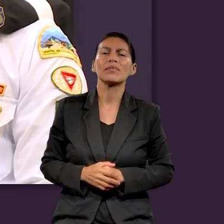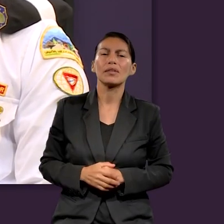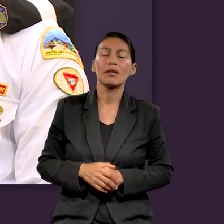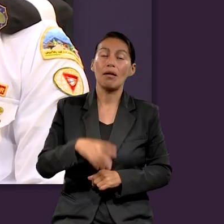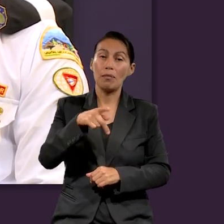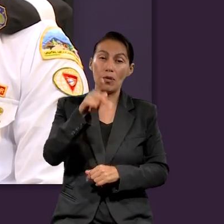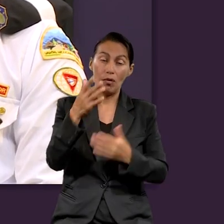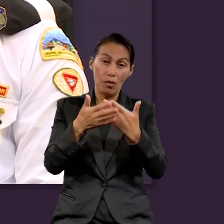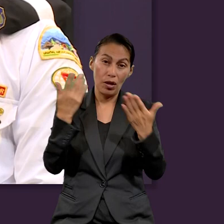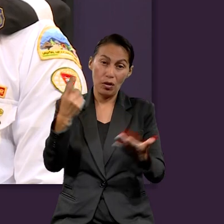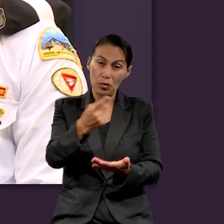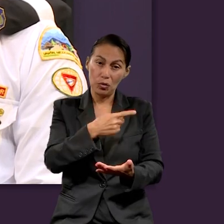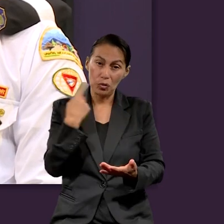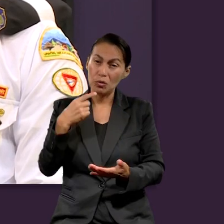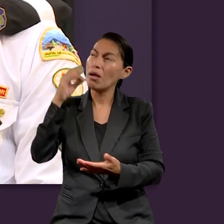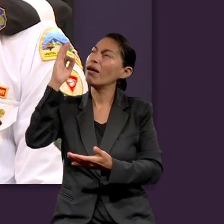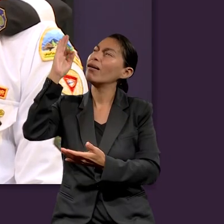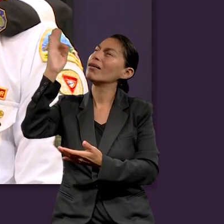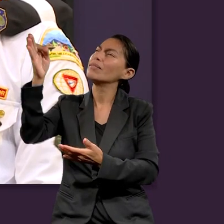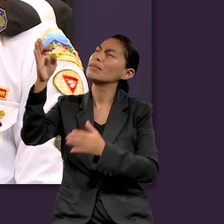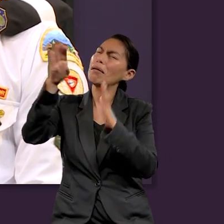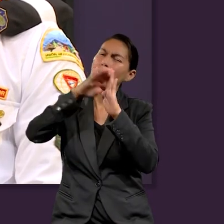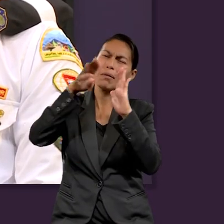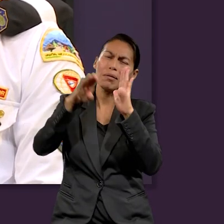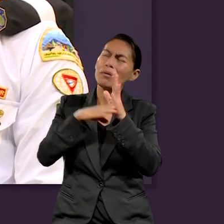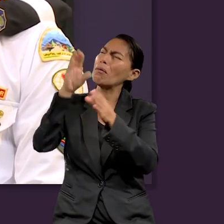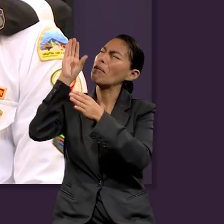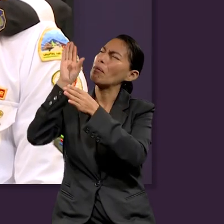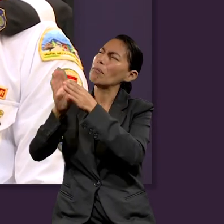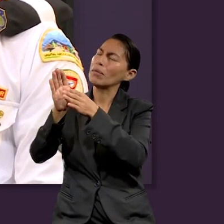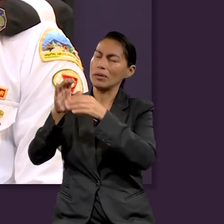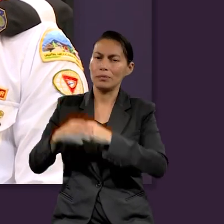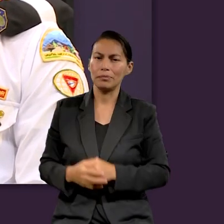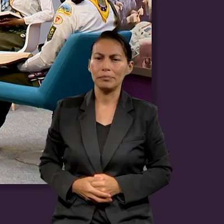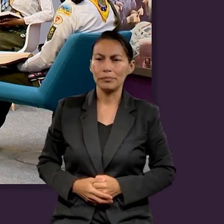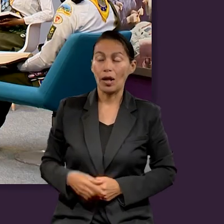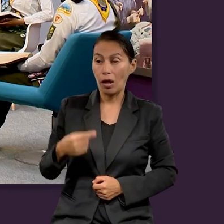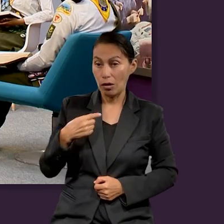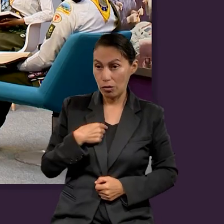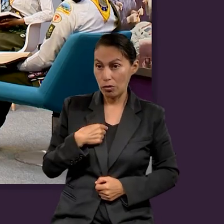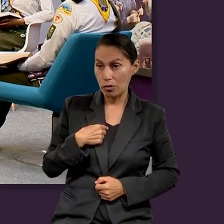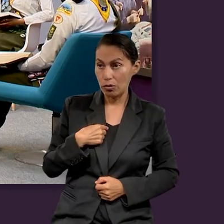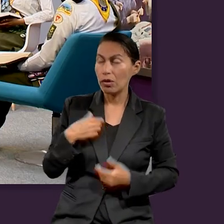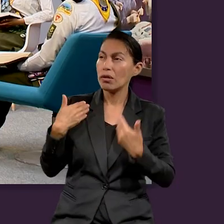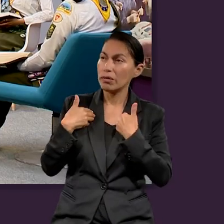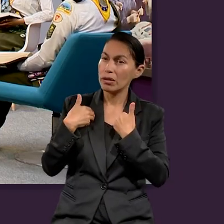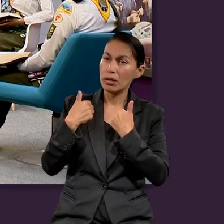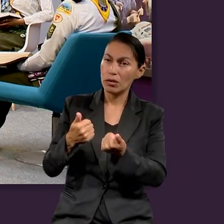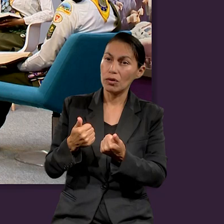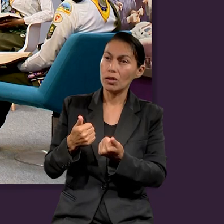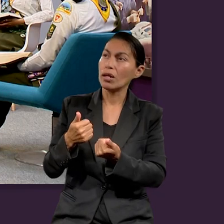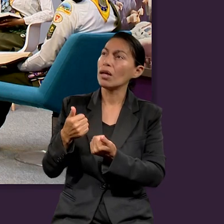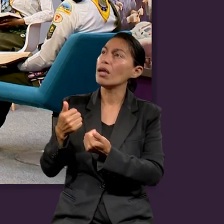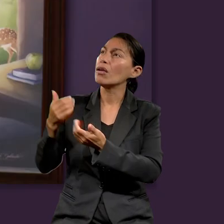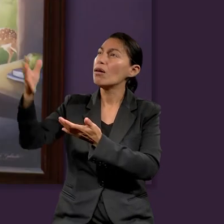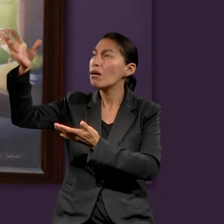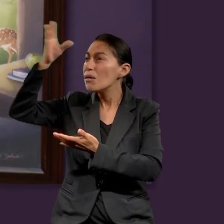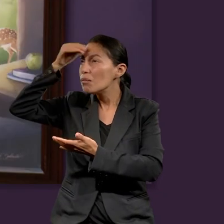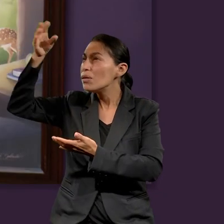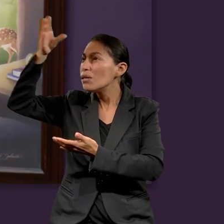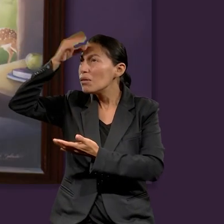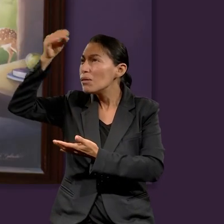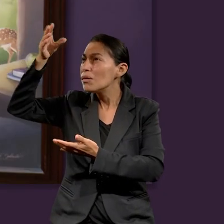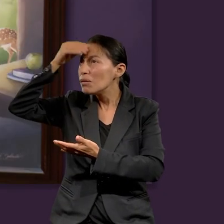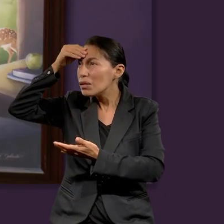ahora solamente nos toca a nosotros hacer nuestra parte y seguir sus mandamientos si hay algo con lo que yo me quedo es que nos toca